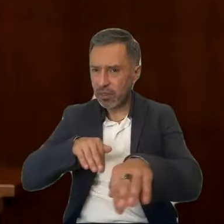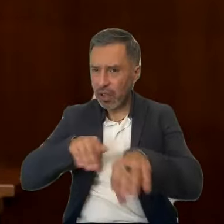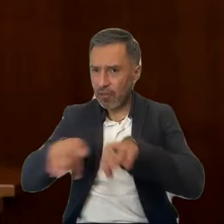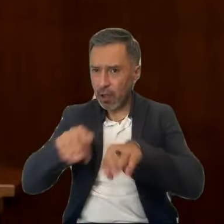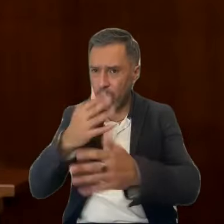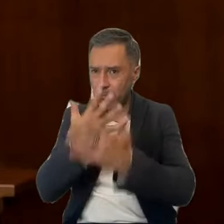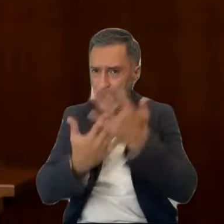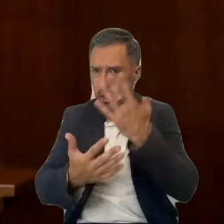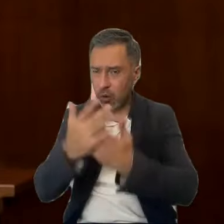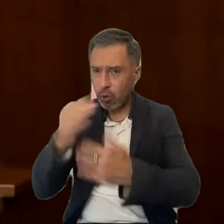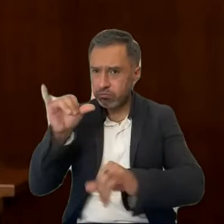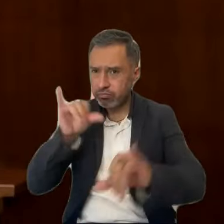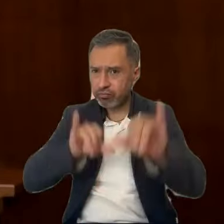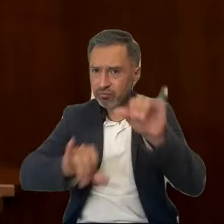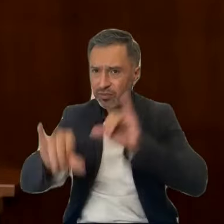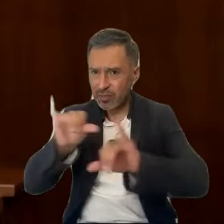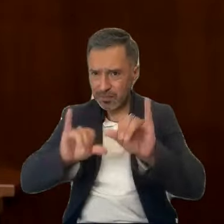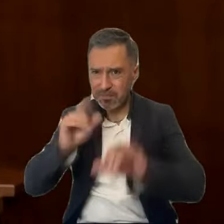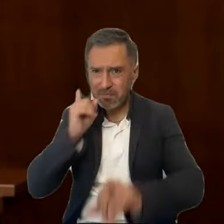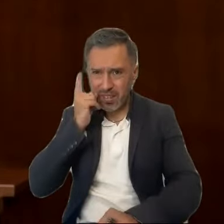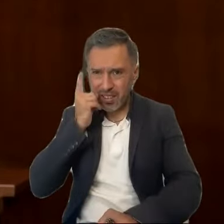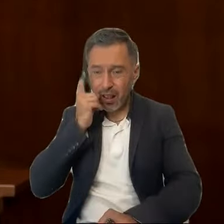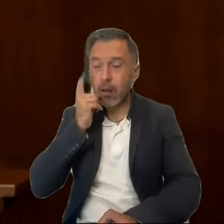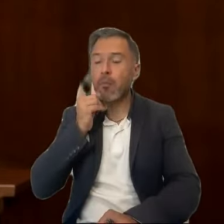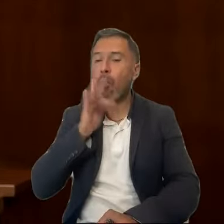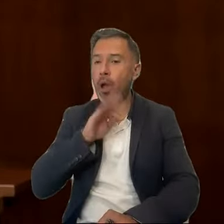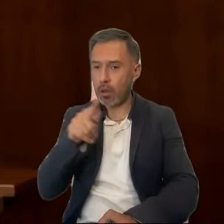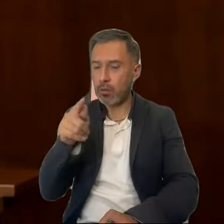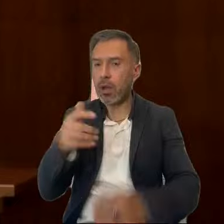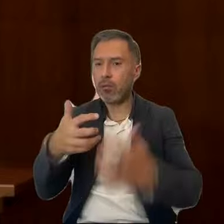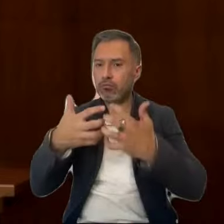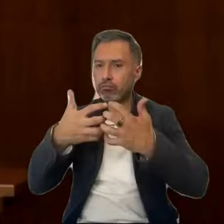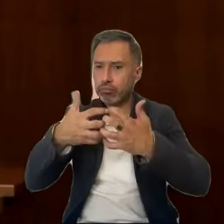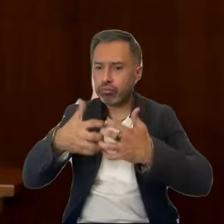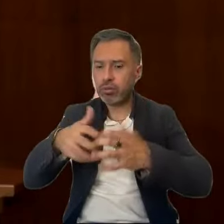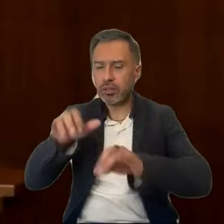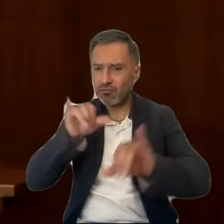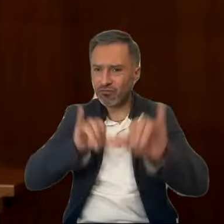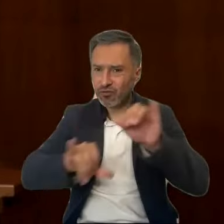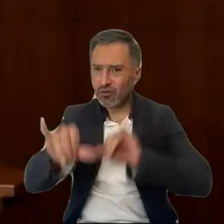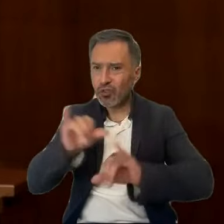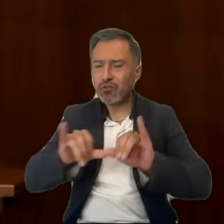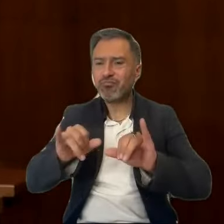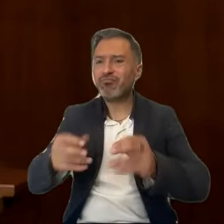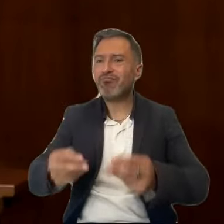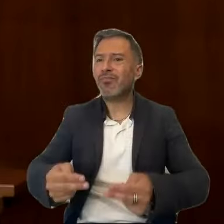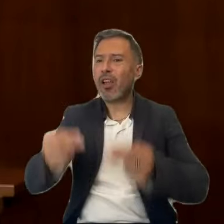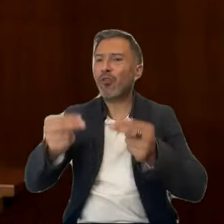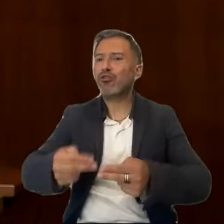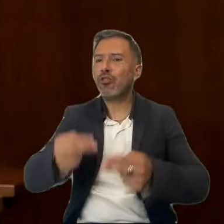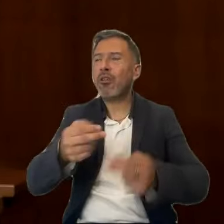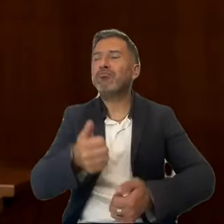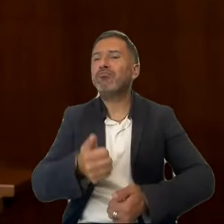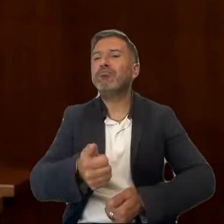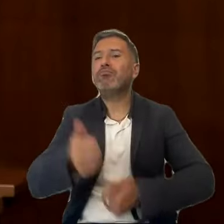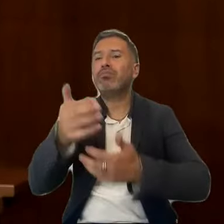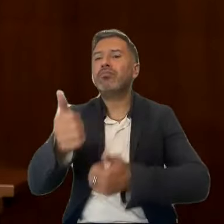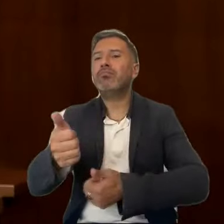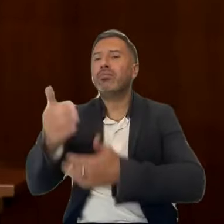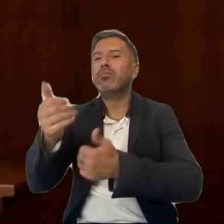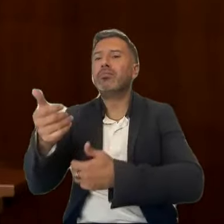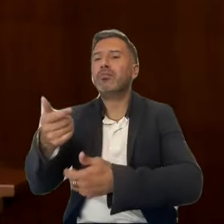puedan llevar a cabo los procesos de producción y comercialización de una forma más